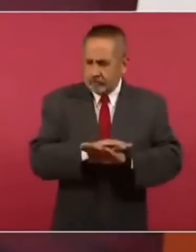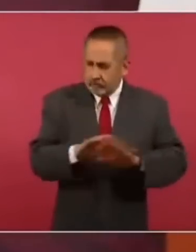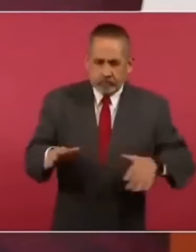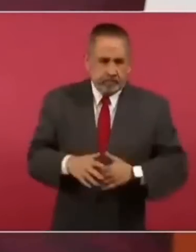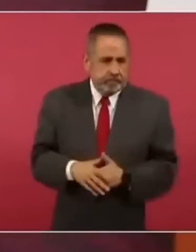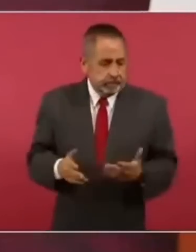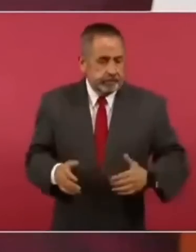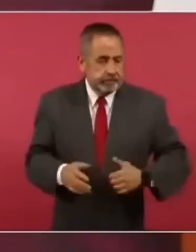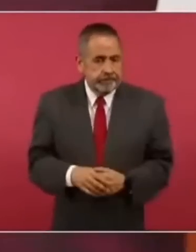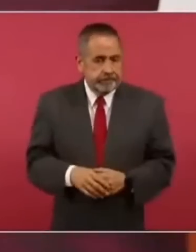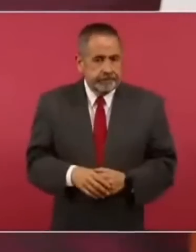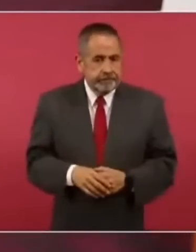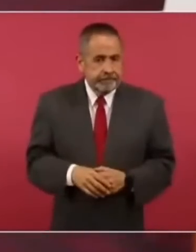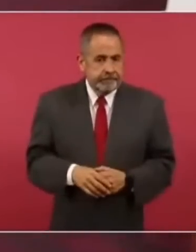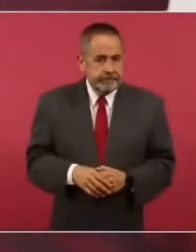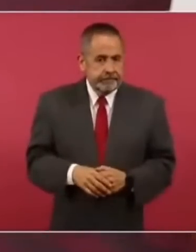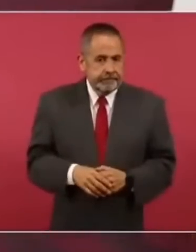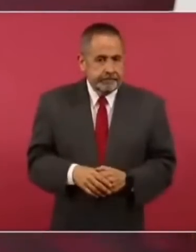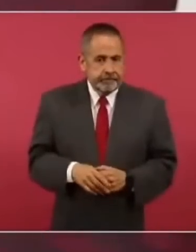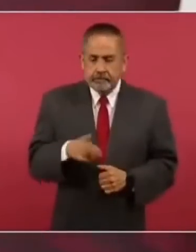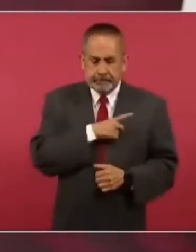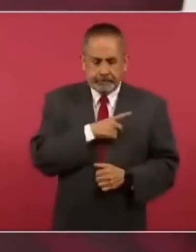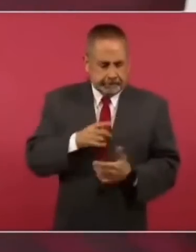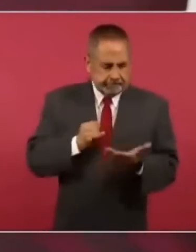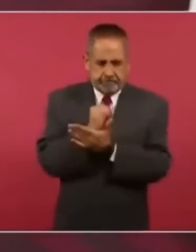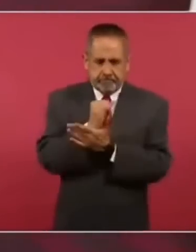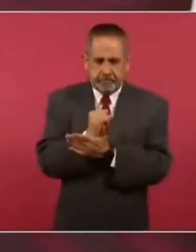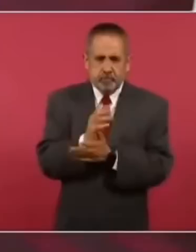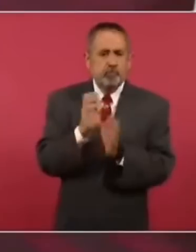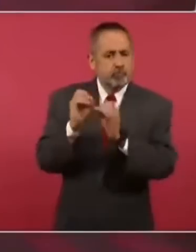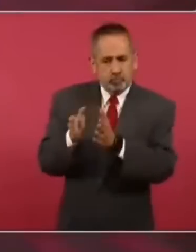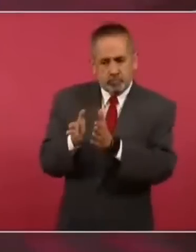Entonces ya hay que definirse.